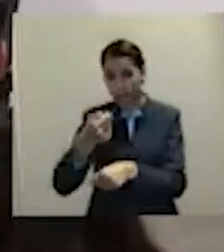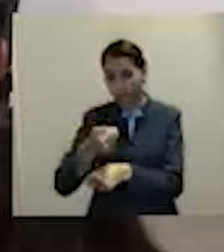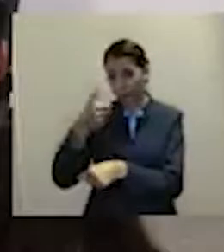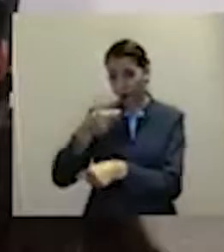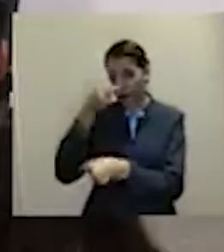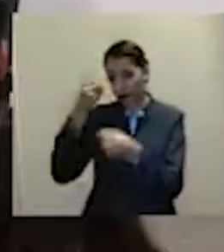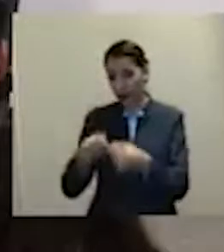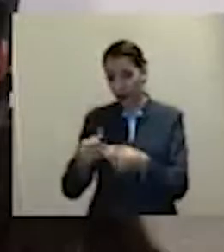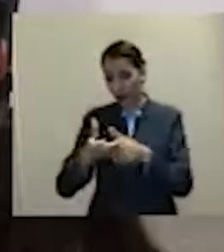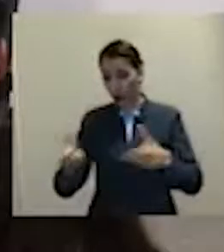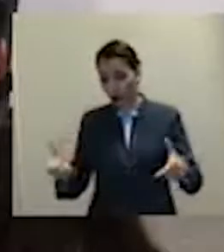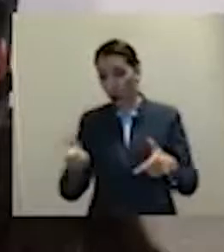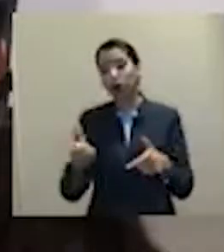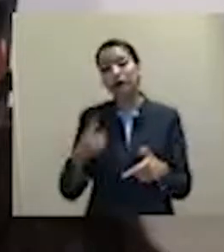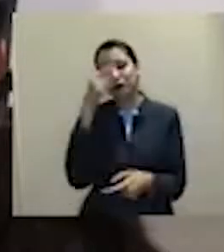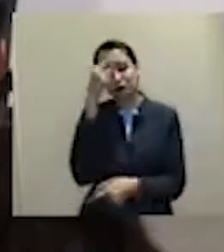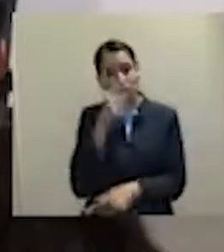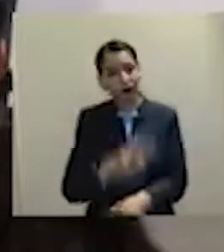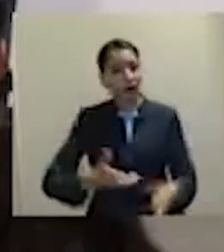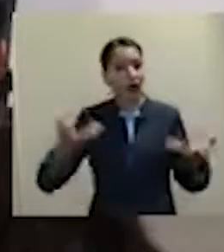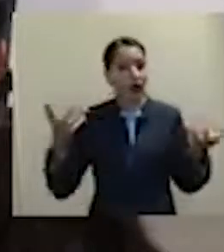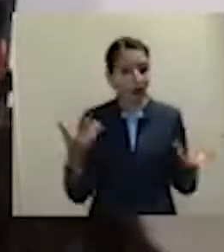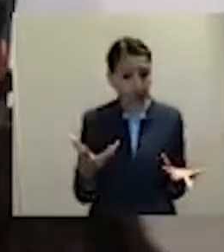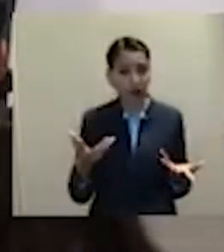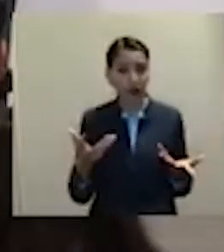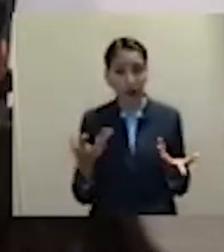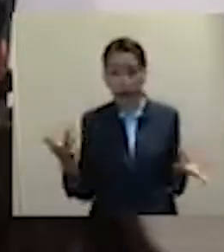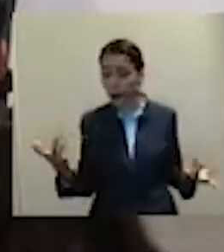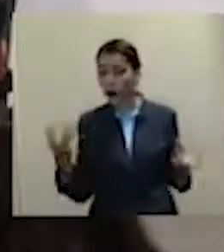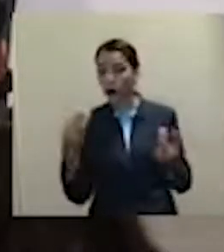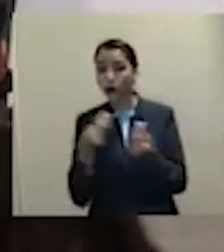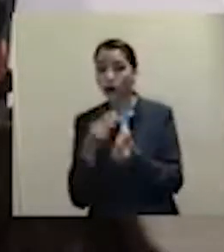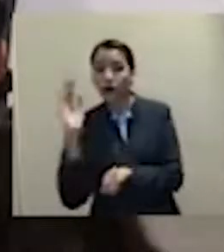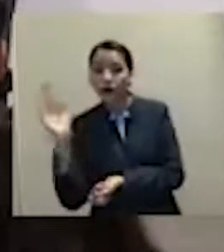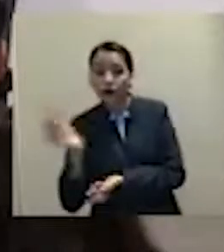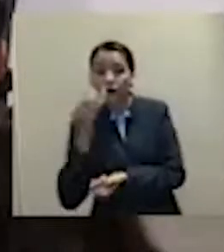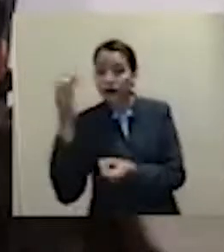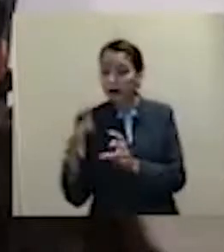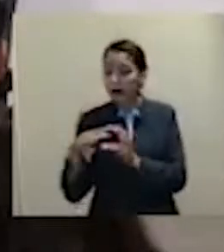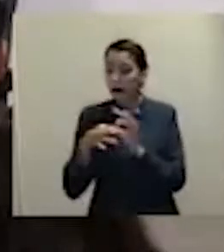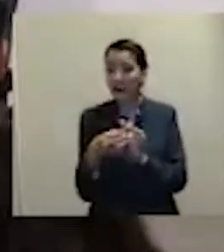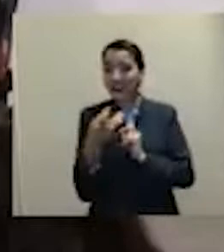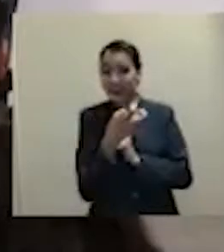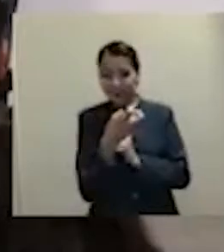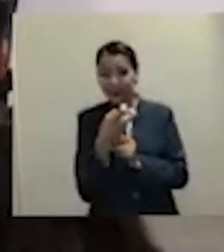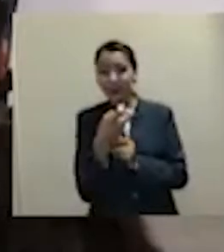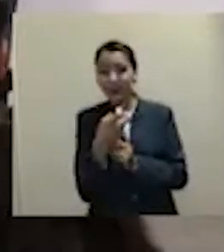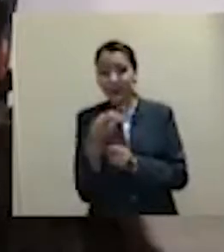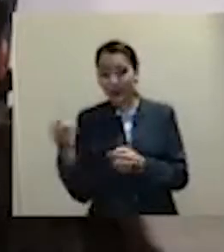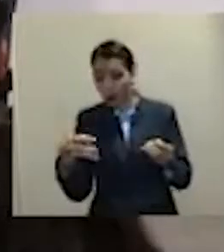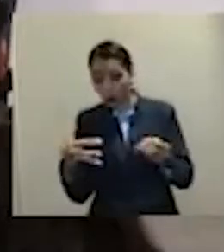fuerzas estatales, que ya es urgente, tenemos que actualizarnos en ese sentido porque es una realidad.